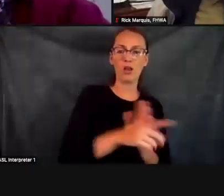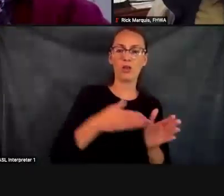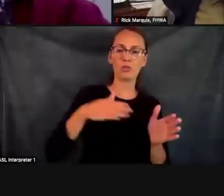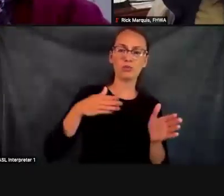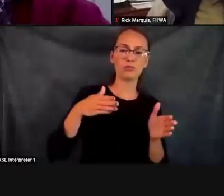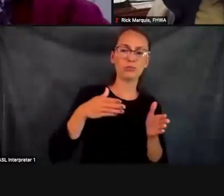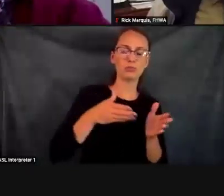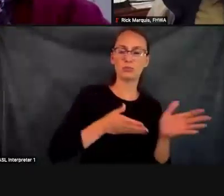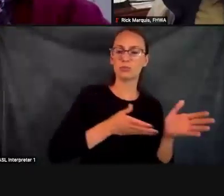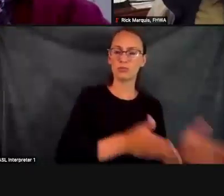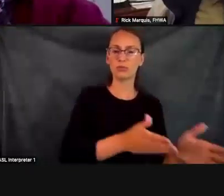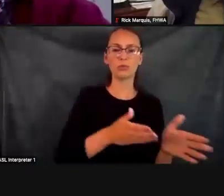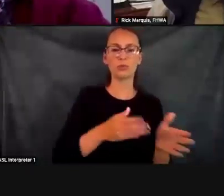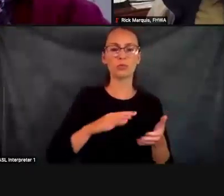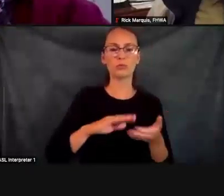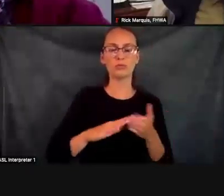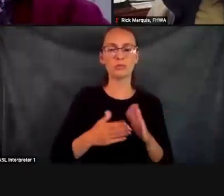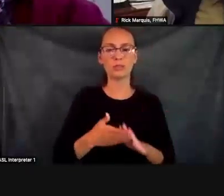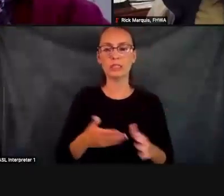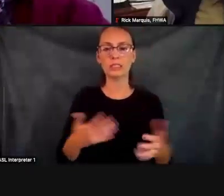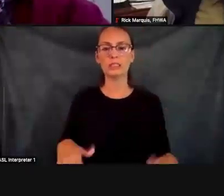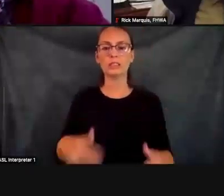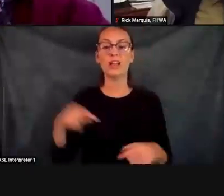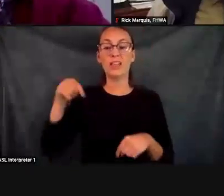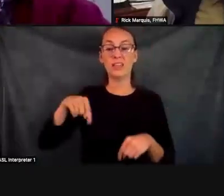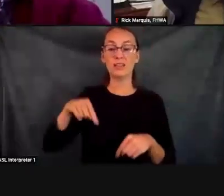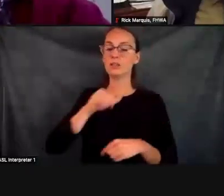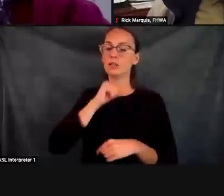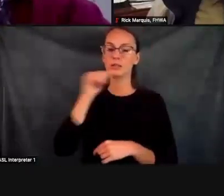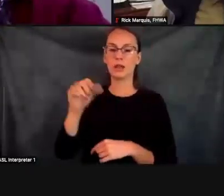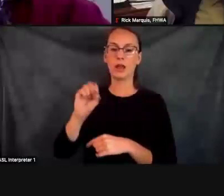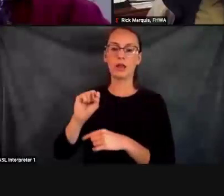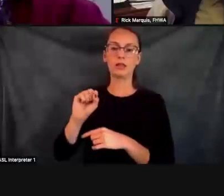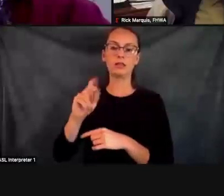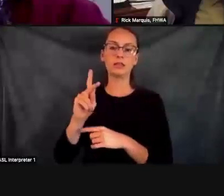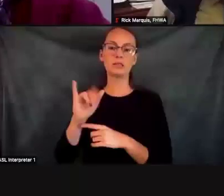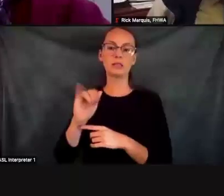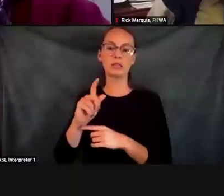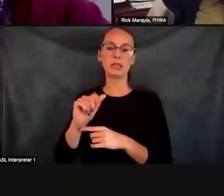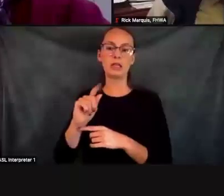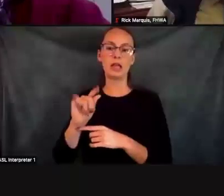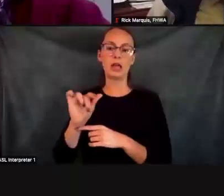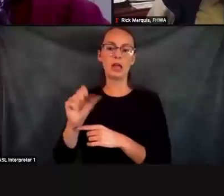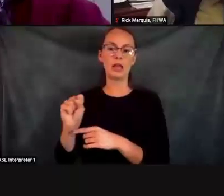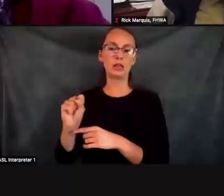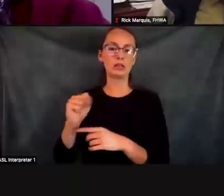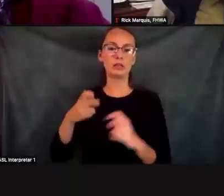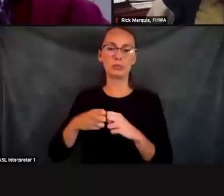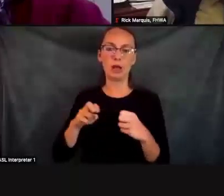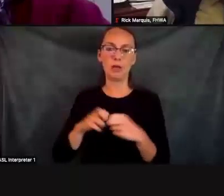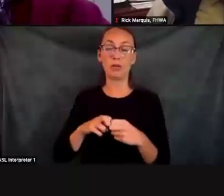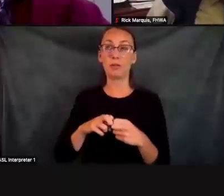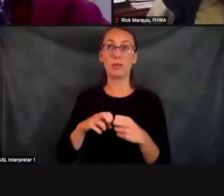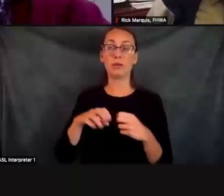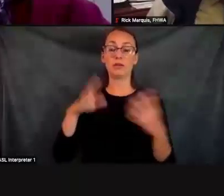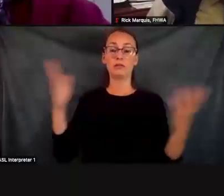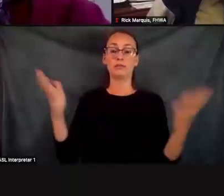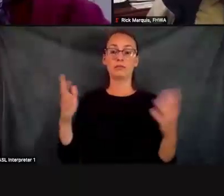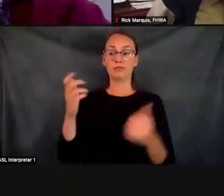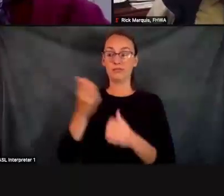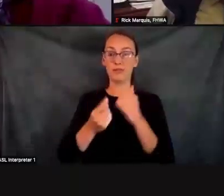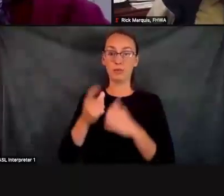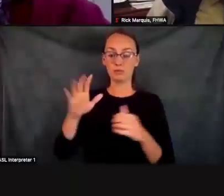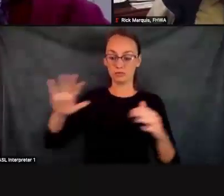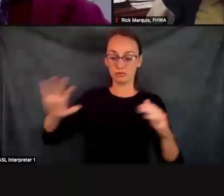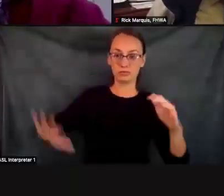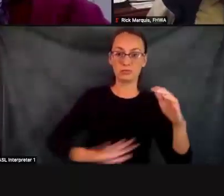impacto negativo, no sobre Skaneateles, sino es un problema de Cortland, Ithaca, hay